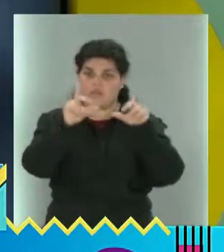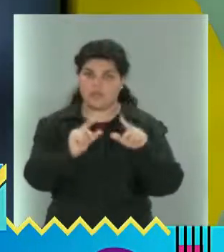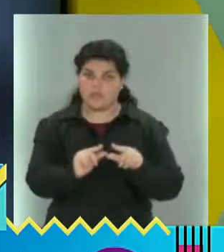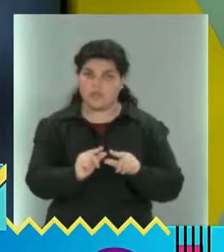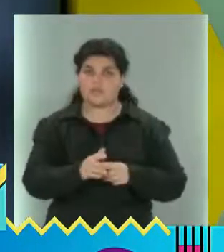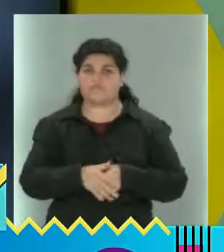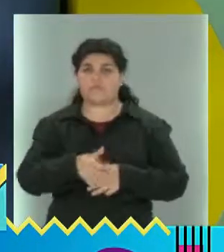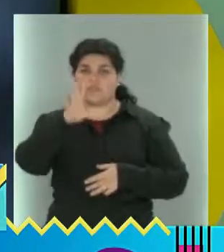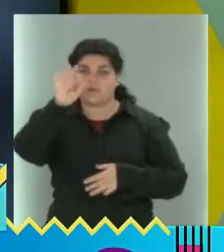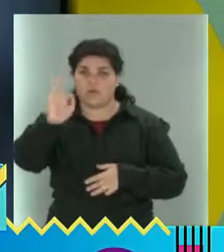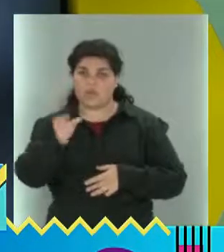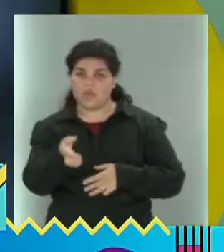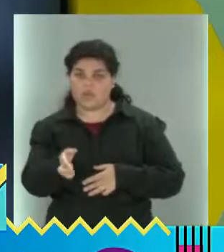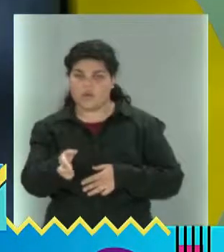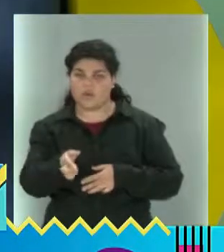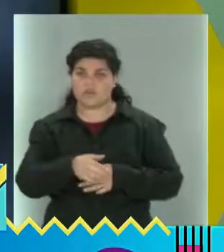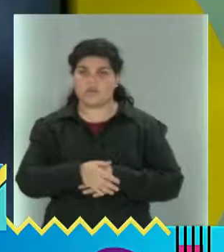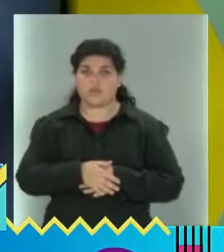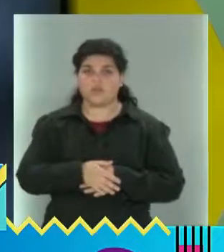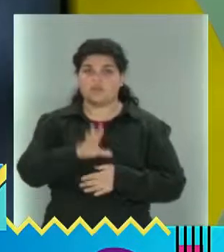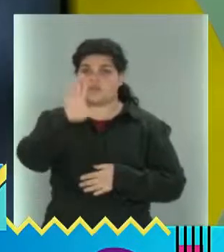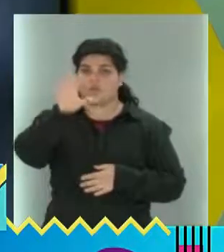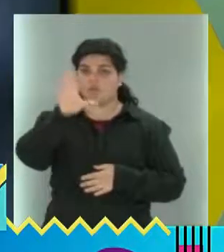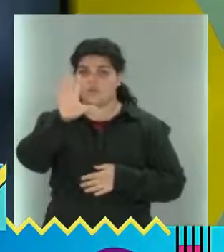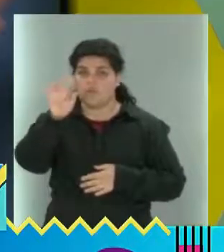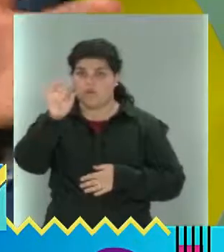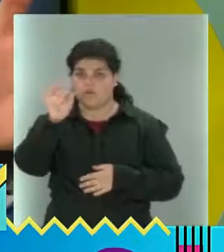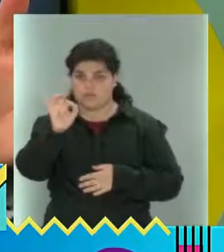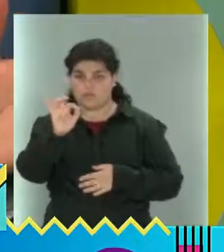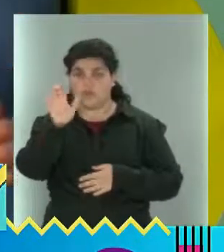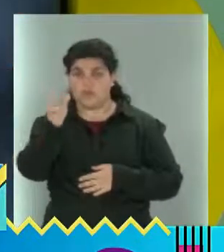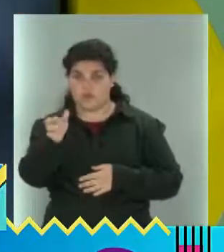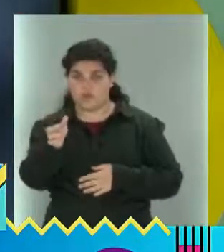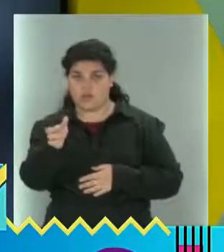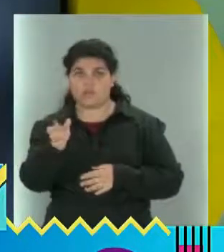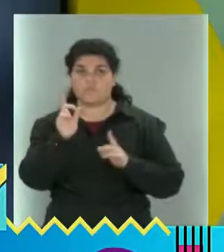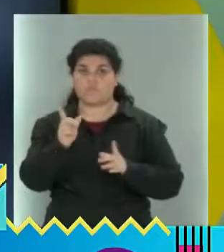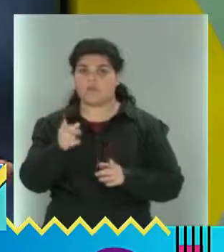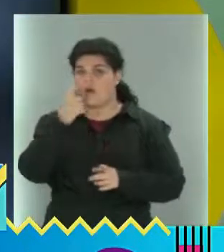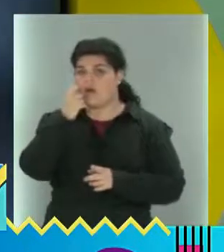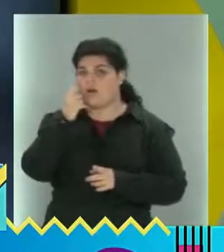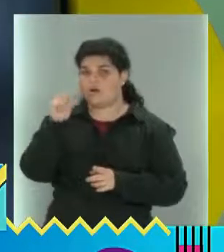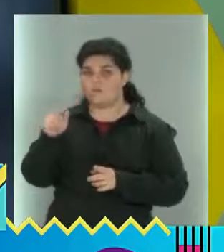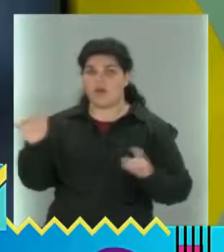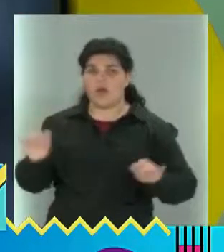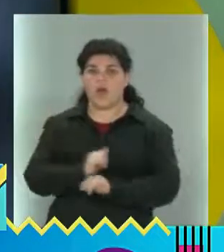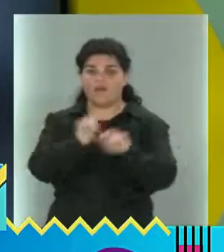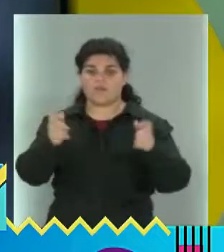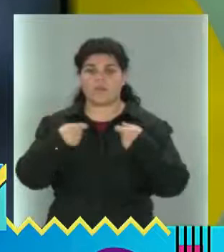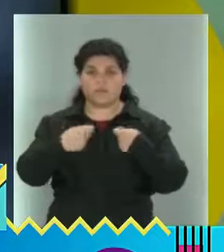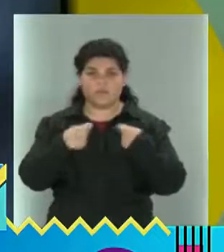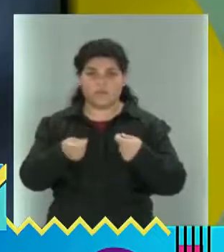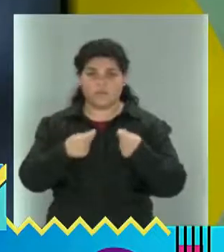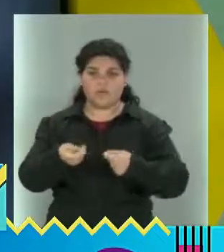a $50. Cuando se tocaron los $50, el Aranguren en su momento dijo, se acabó el subsidio al petróleo.